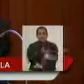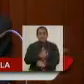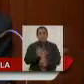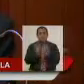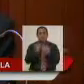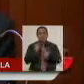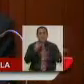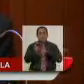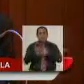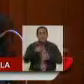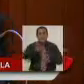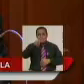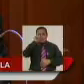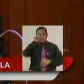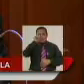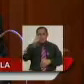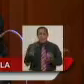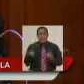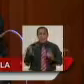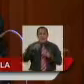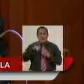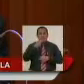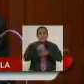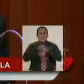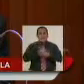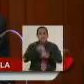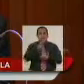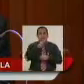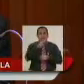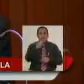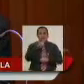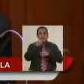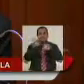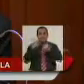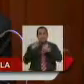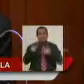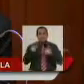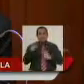todos los peruanos. Hasta el 2016 lograremos pavimentar